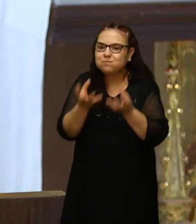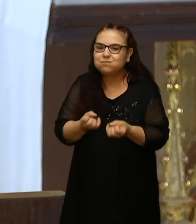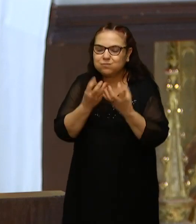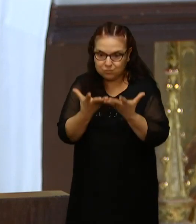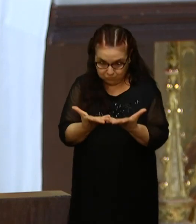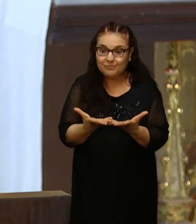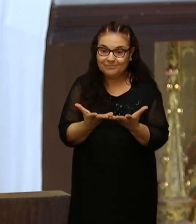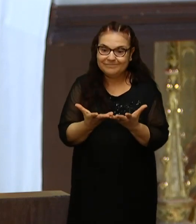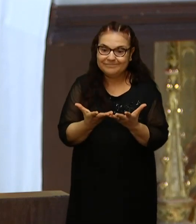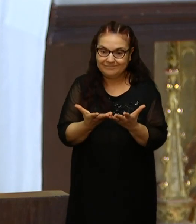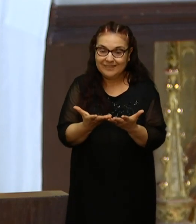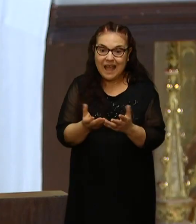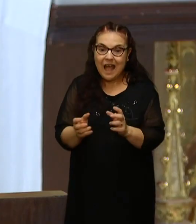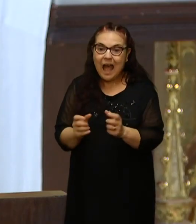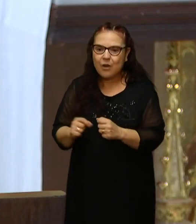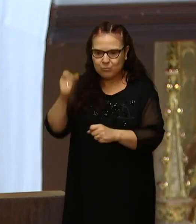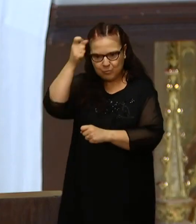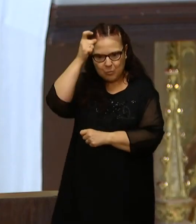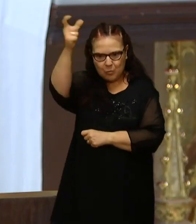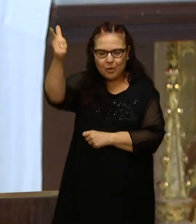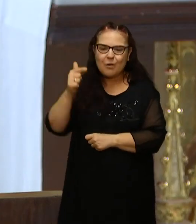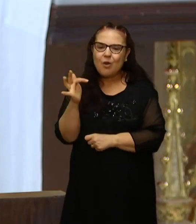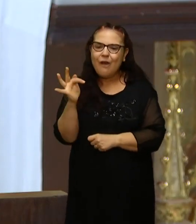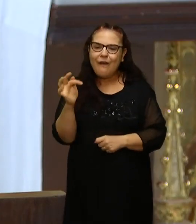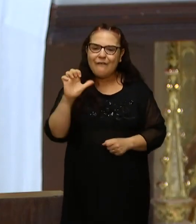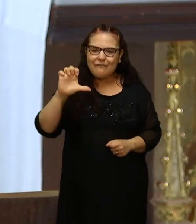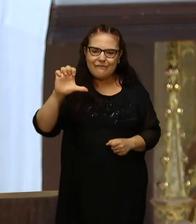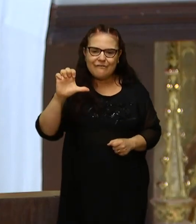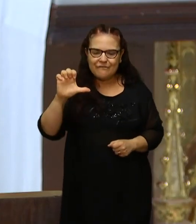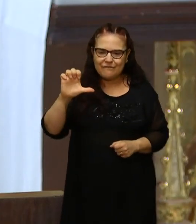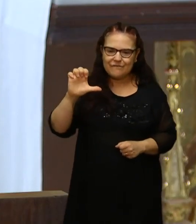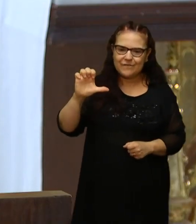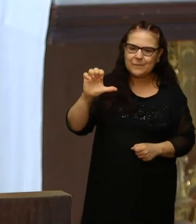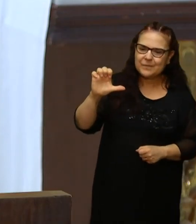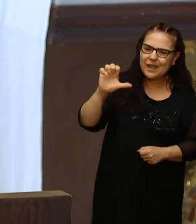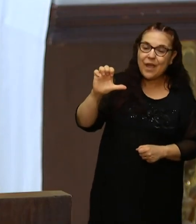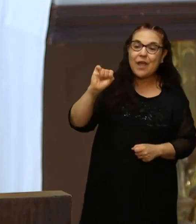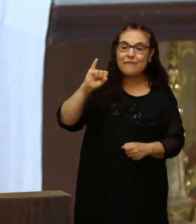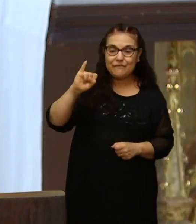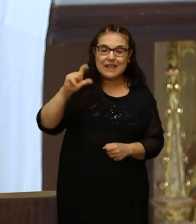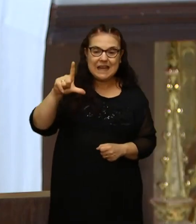los feligreses de la comunidad de Filipenses, para que no,